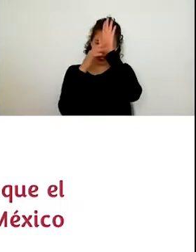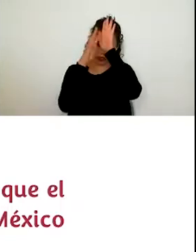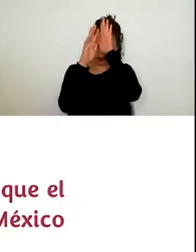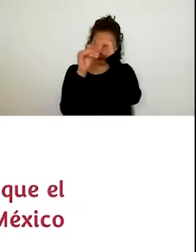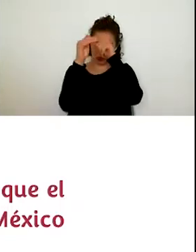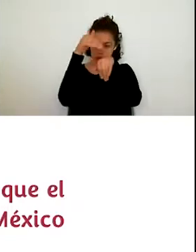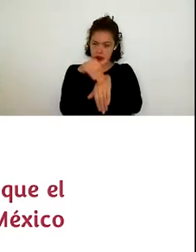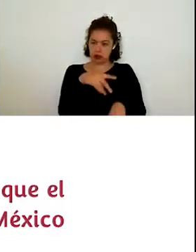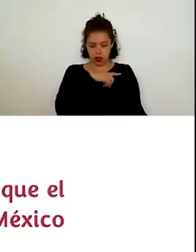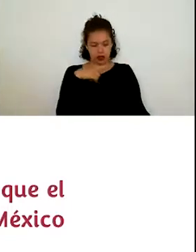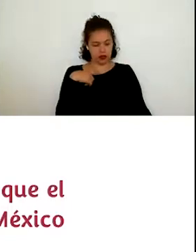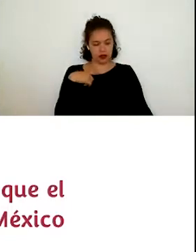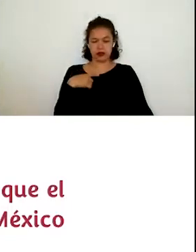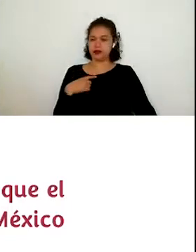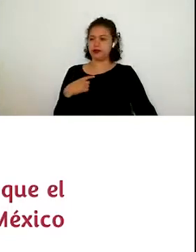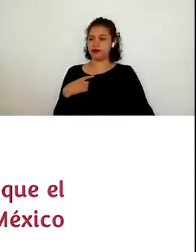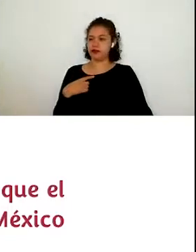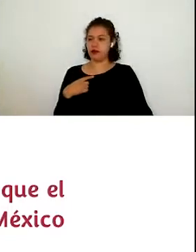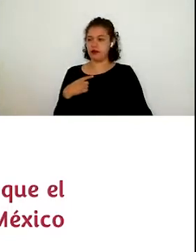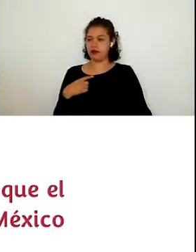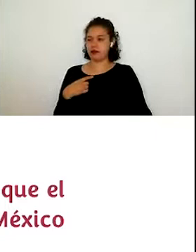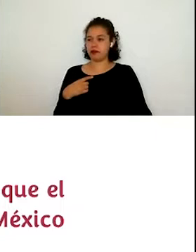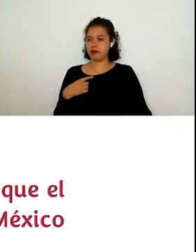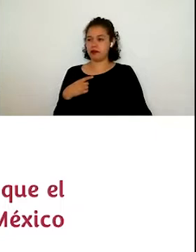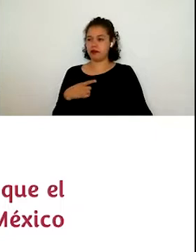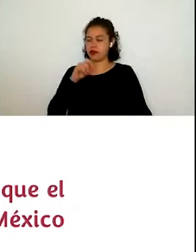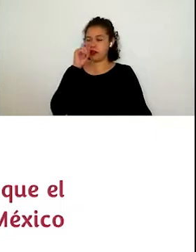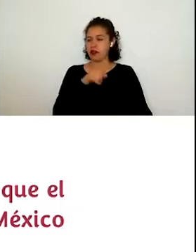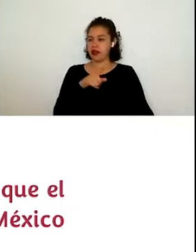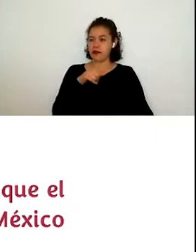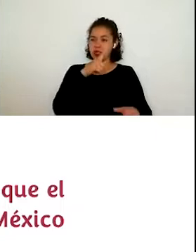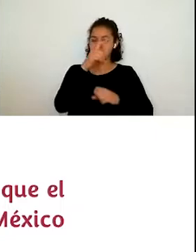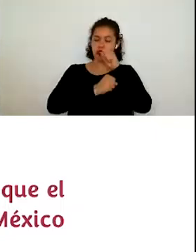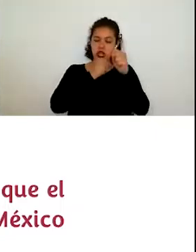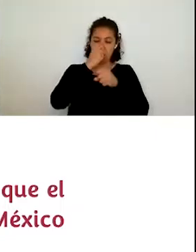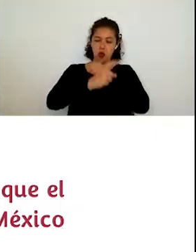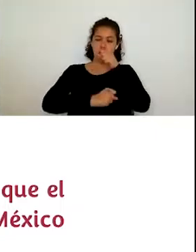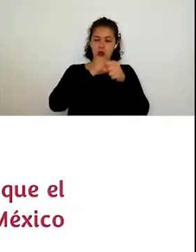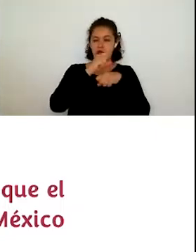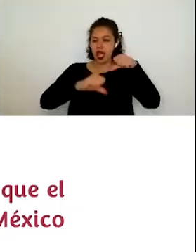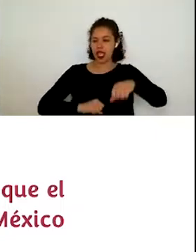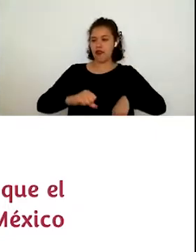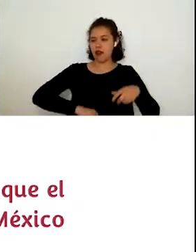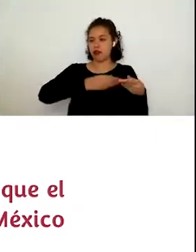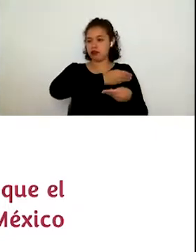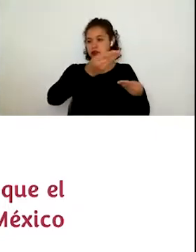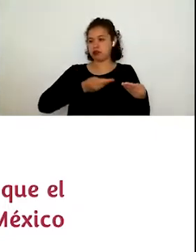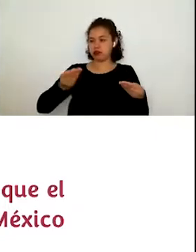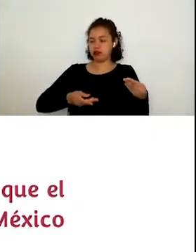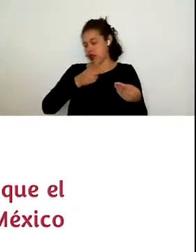Tienen la obligación de enviar de manera anual un informe de actividades,